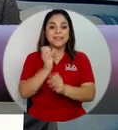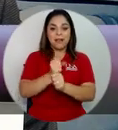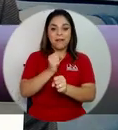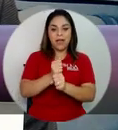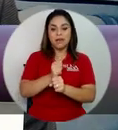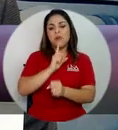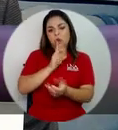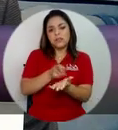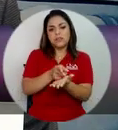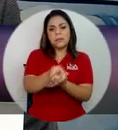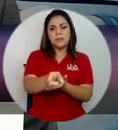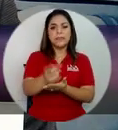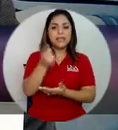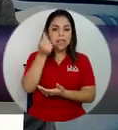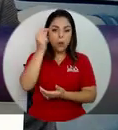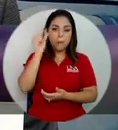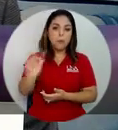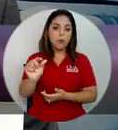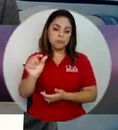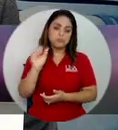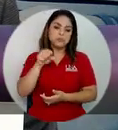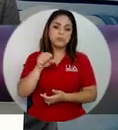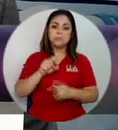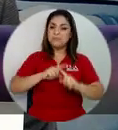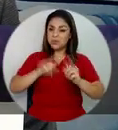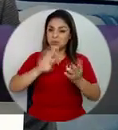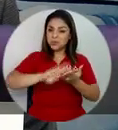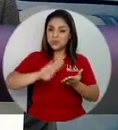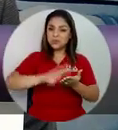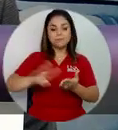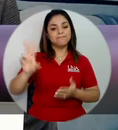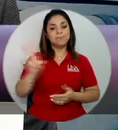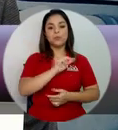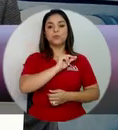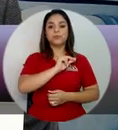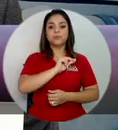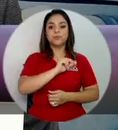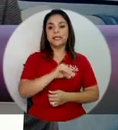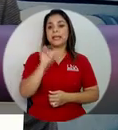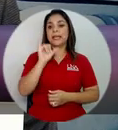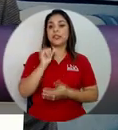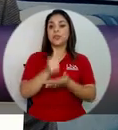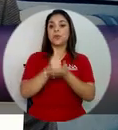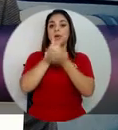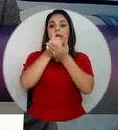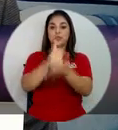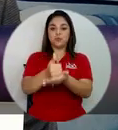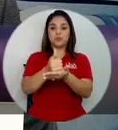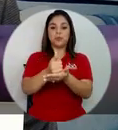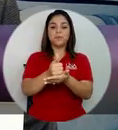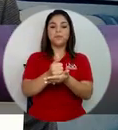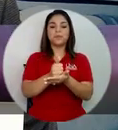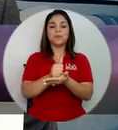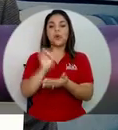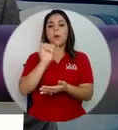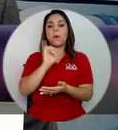Sinceramente hay pocos recursos, ¿verdad? Pero eso no sirve de excusa más bien sirve